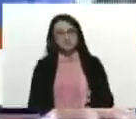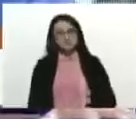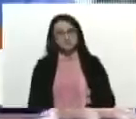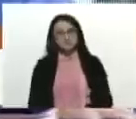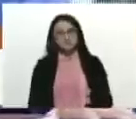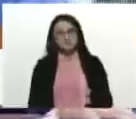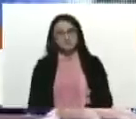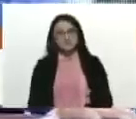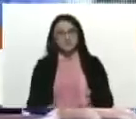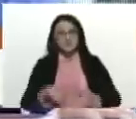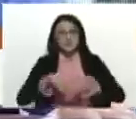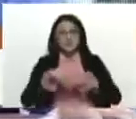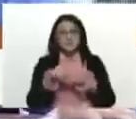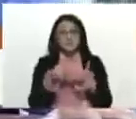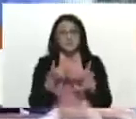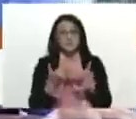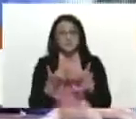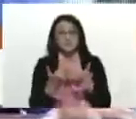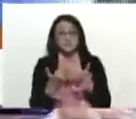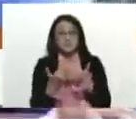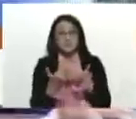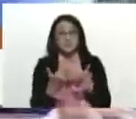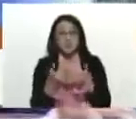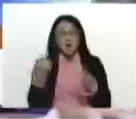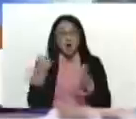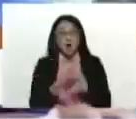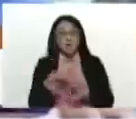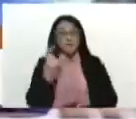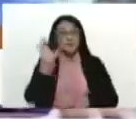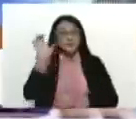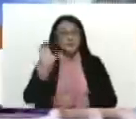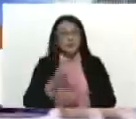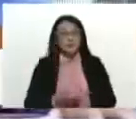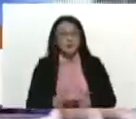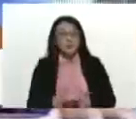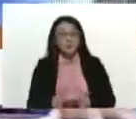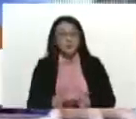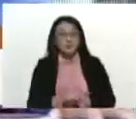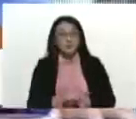Una madrugada golpe de estado